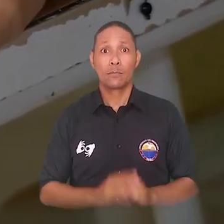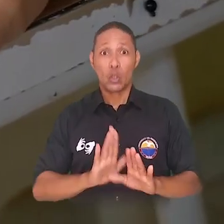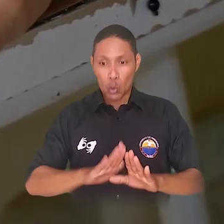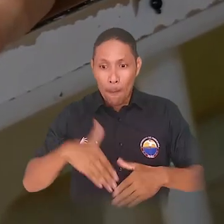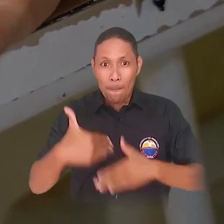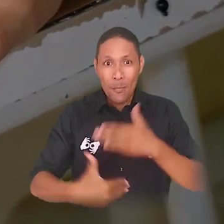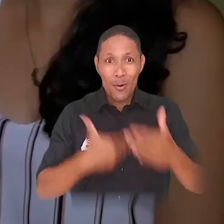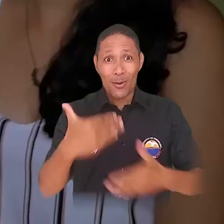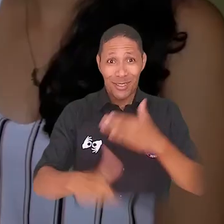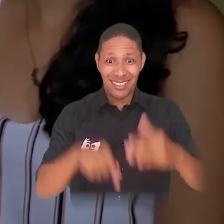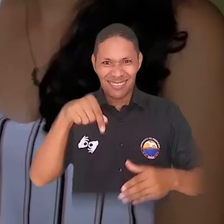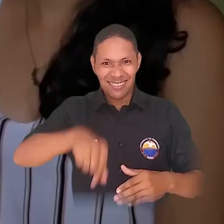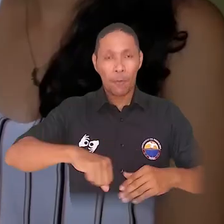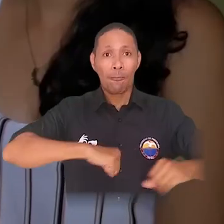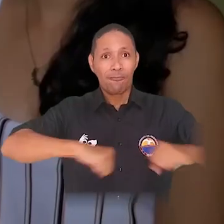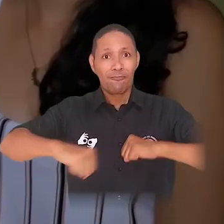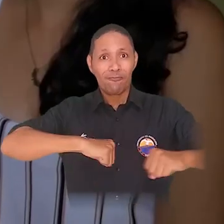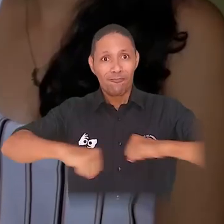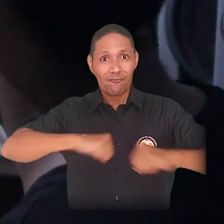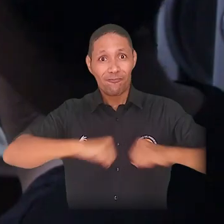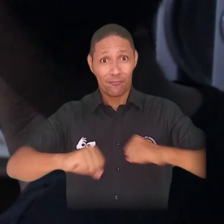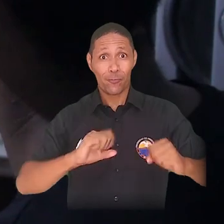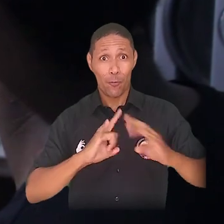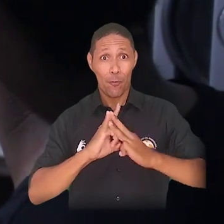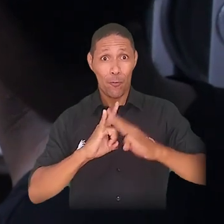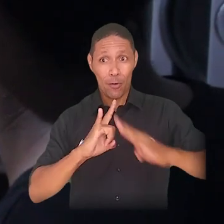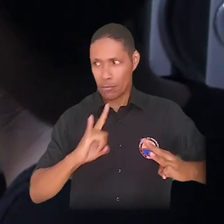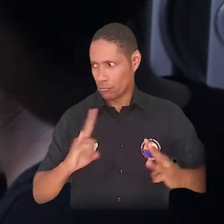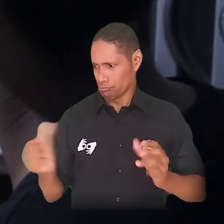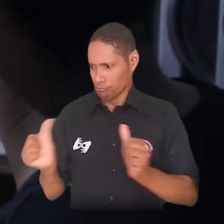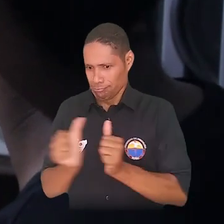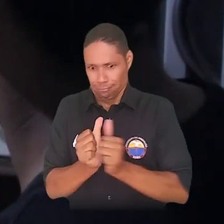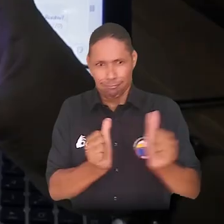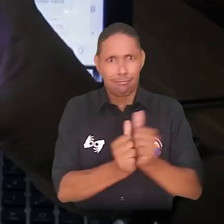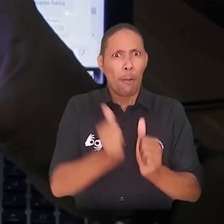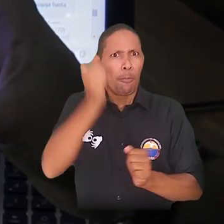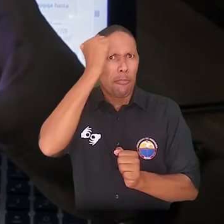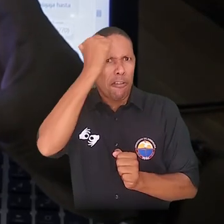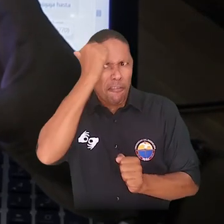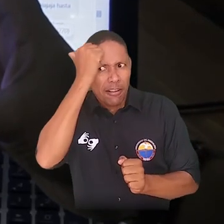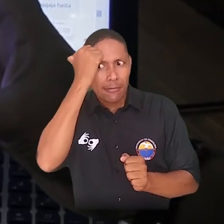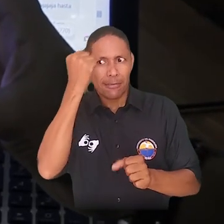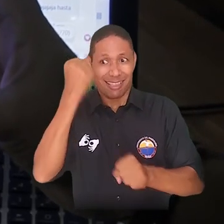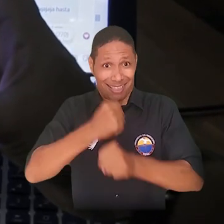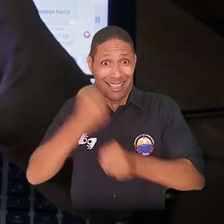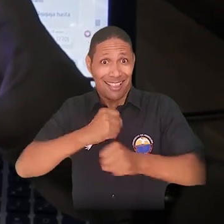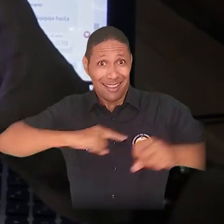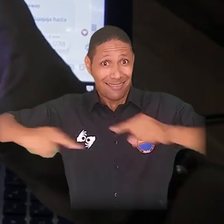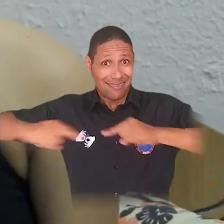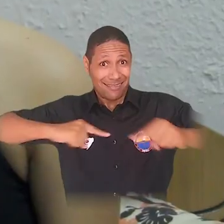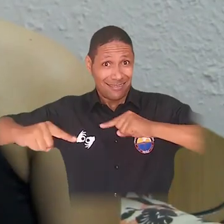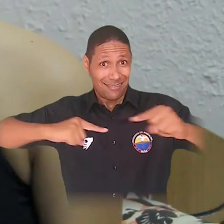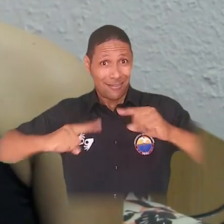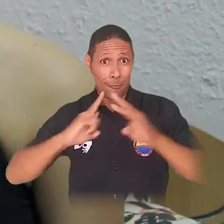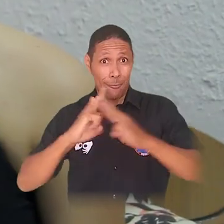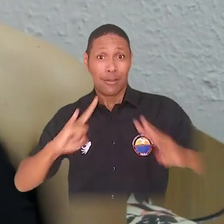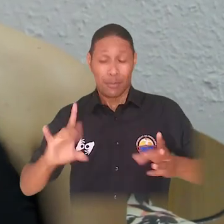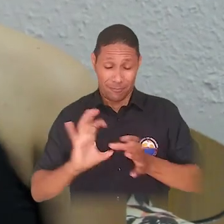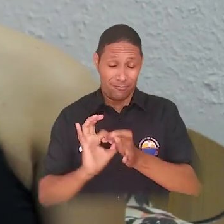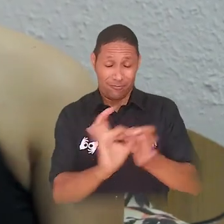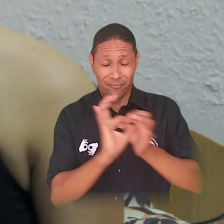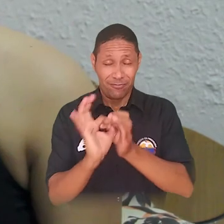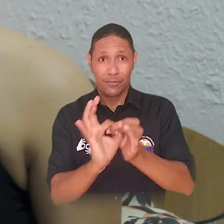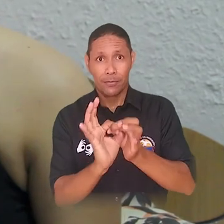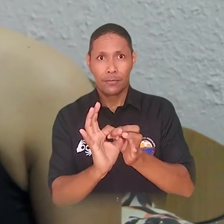dinámica universitaria, los jóvenes han contado con un gran acompañamiento de sus docentes y el personal administrativo. A pesar de